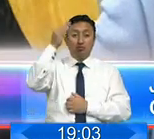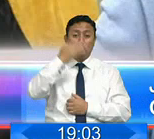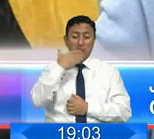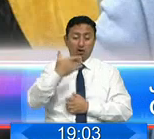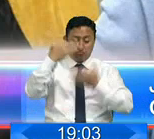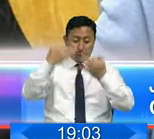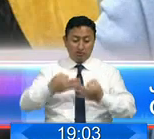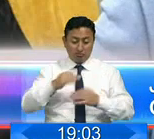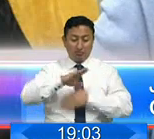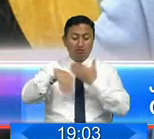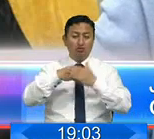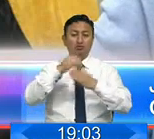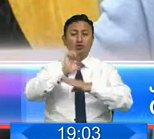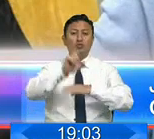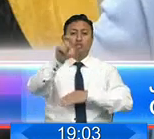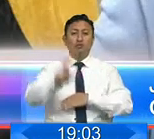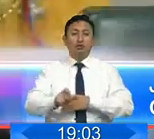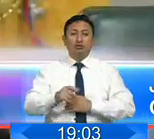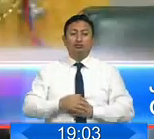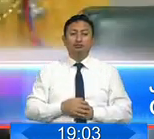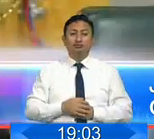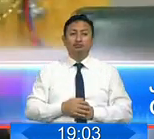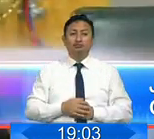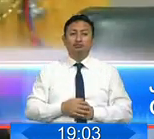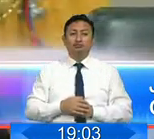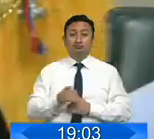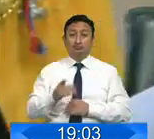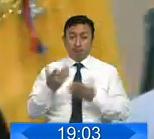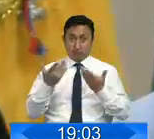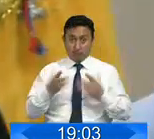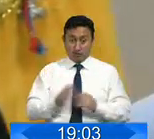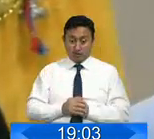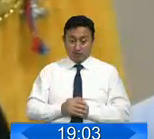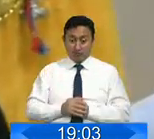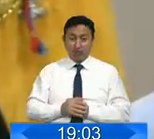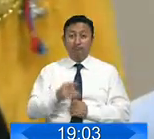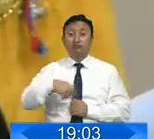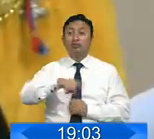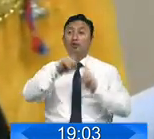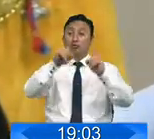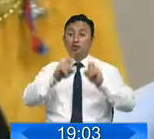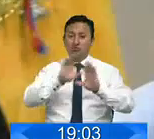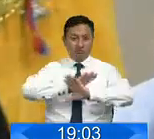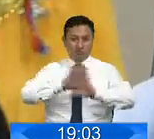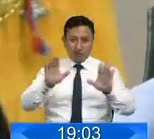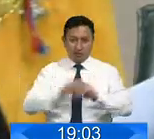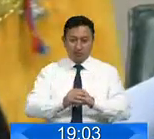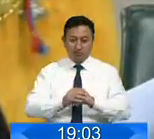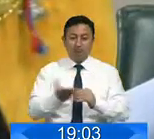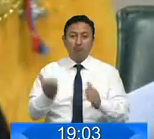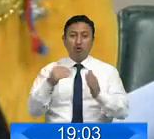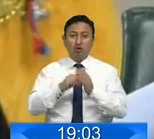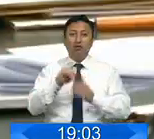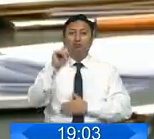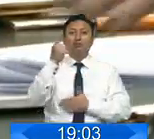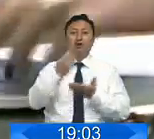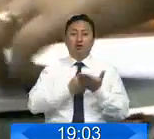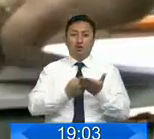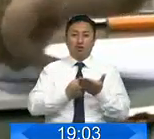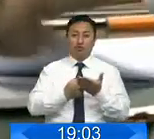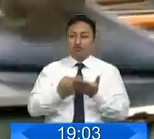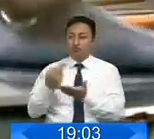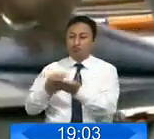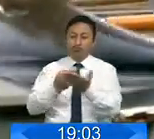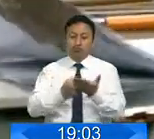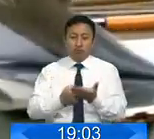para todos los ecuatorianos. Luego de estas declaraciones, Tuárez no permitió preguntas de la prensa y retomó la sesión número uno del Consejo,